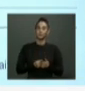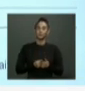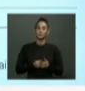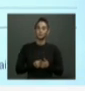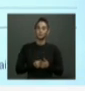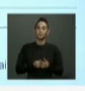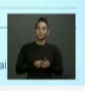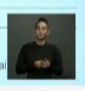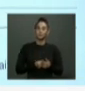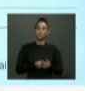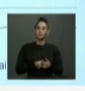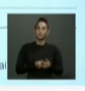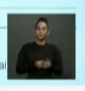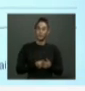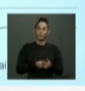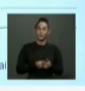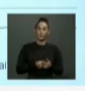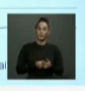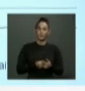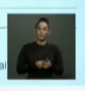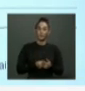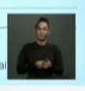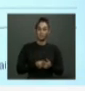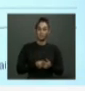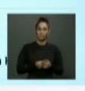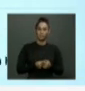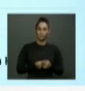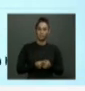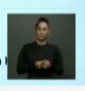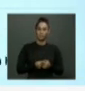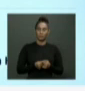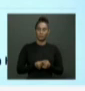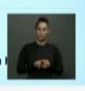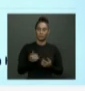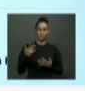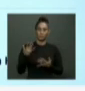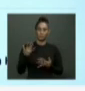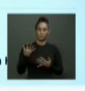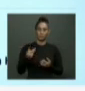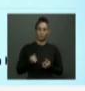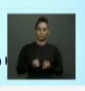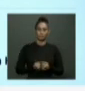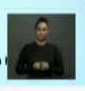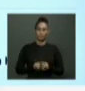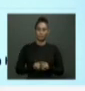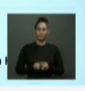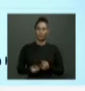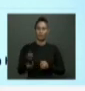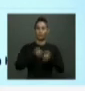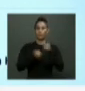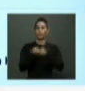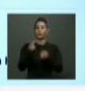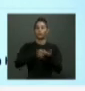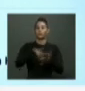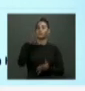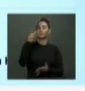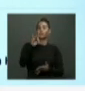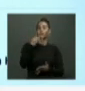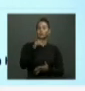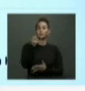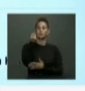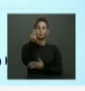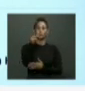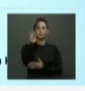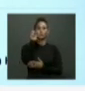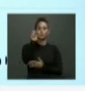y son IES es la secuela que continua dejando el coche que aún sigue gente yéndose tú